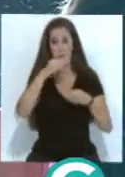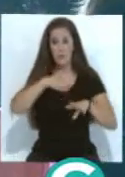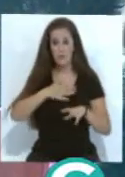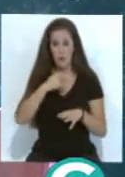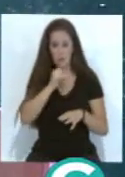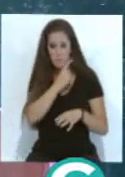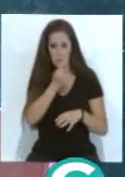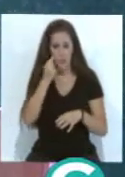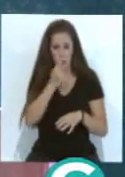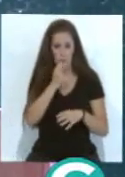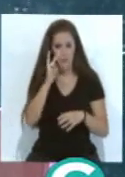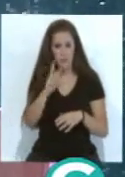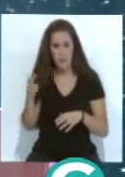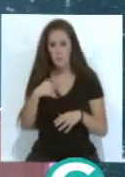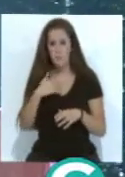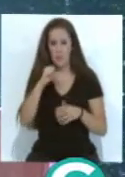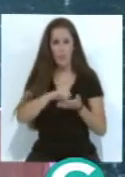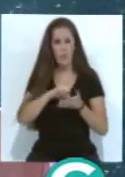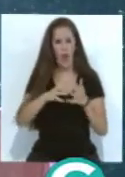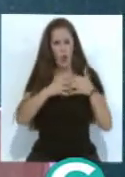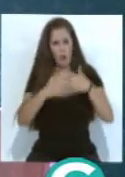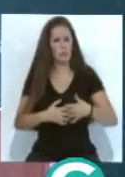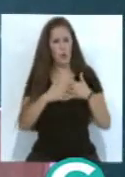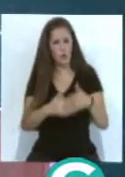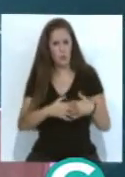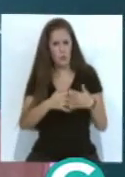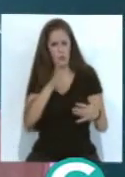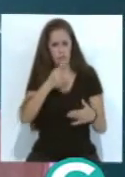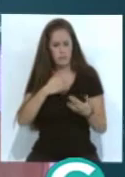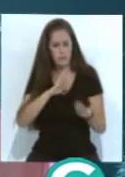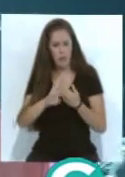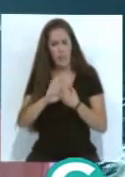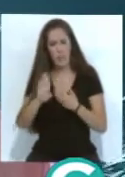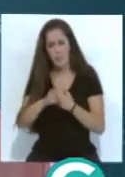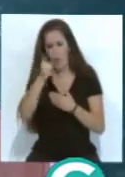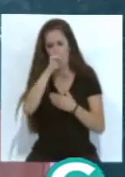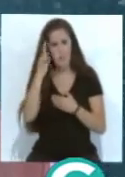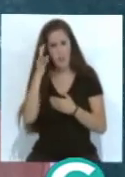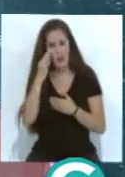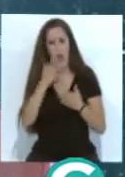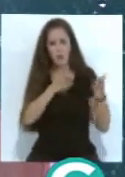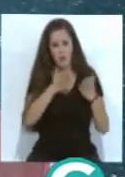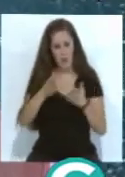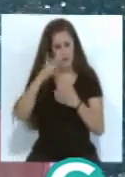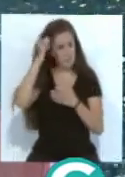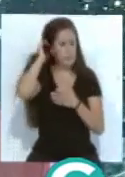ojos y que vi como mi ciudad luchó y como mis vecinos y vecinas la ayudaron.